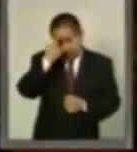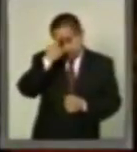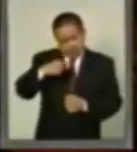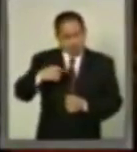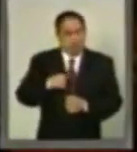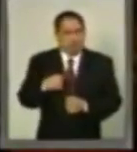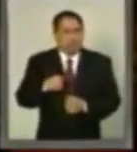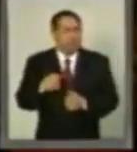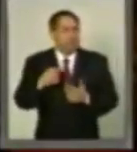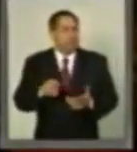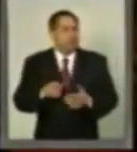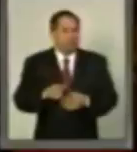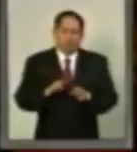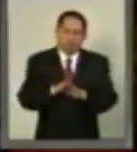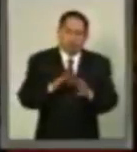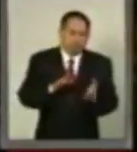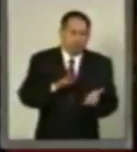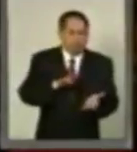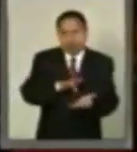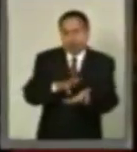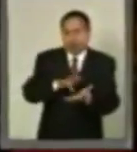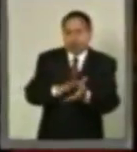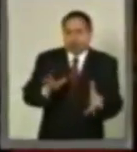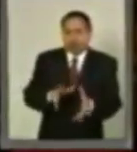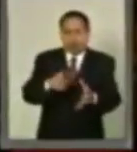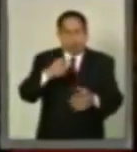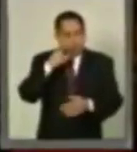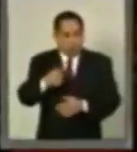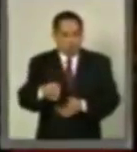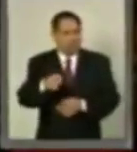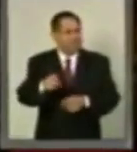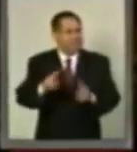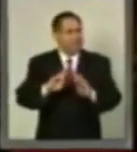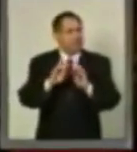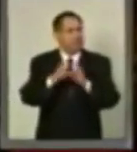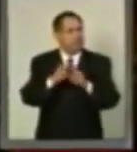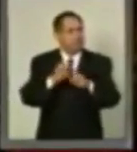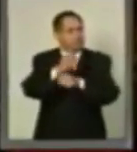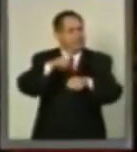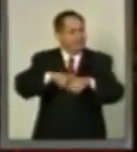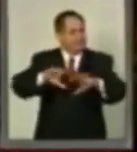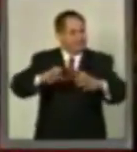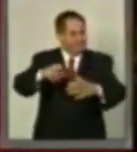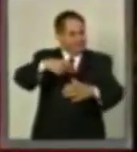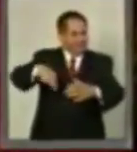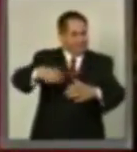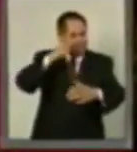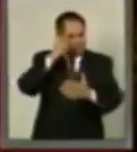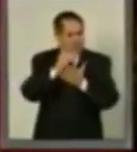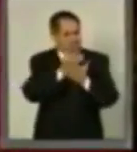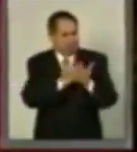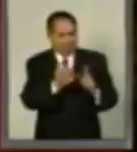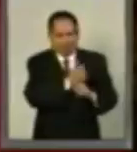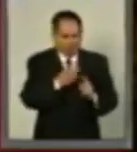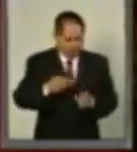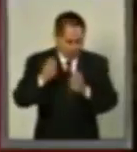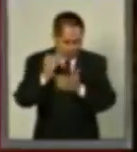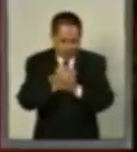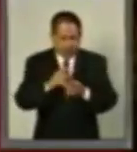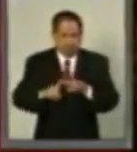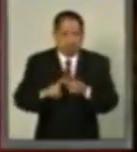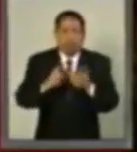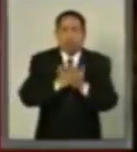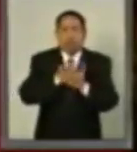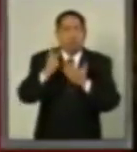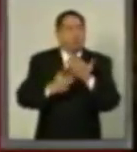Particularmente, el impulso serio que ha creado la creación de las unidades estatales para el combate al secuestro, la creación del Programa Nacional para